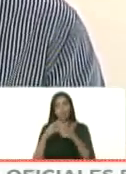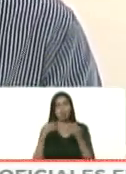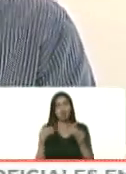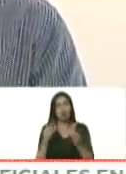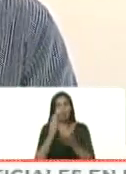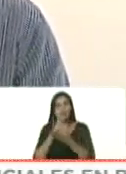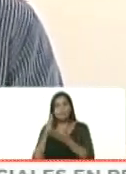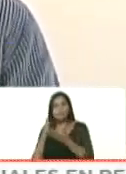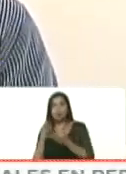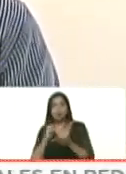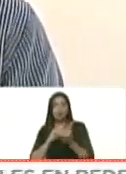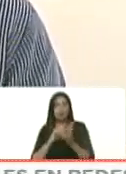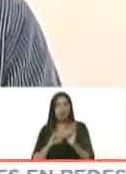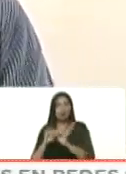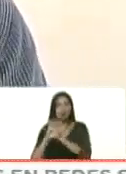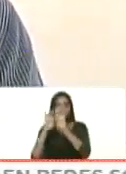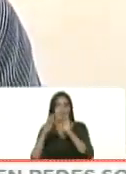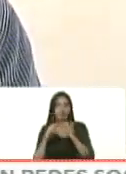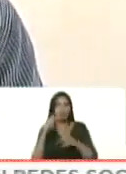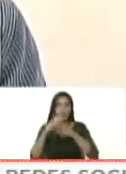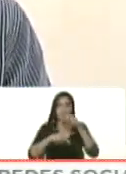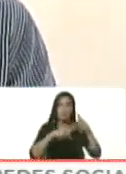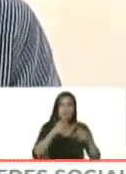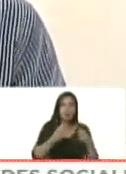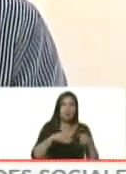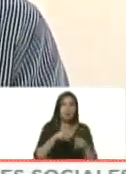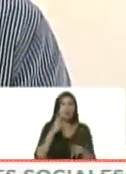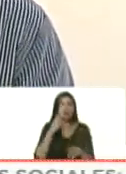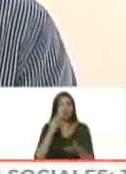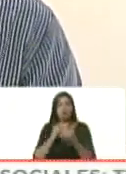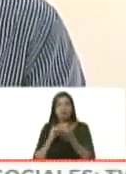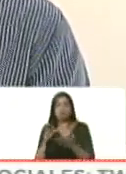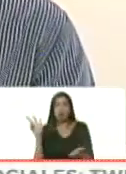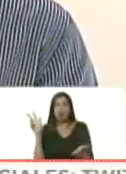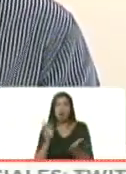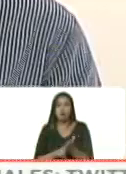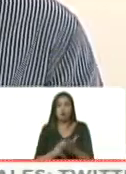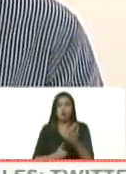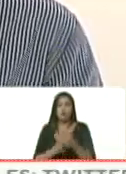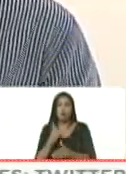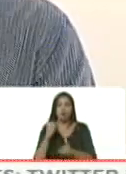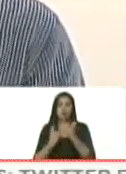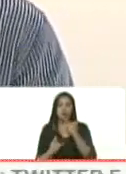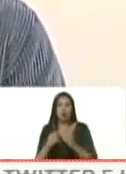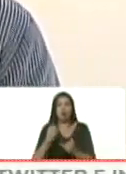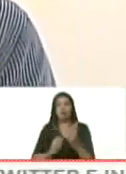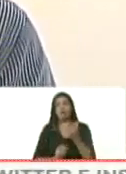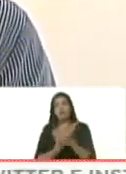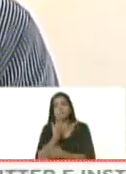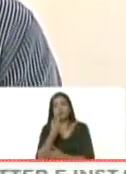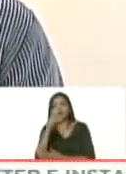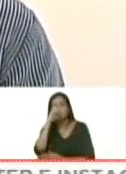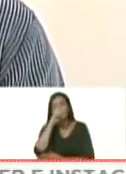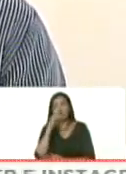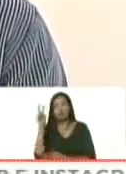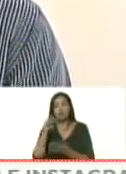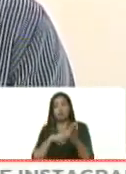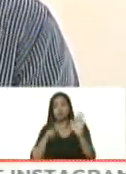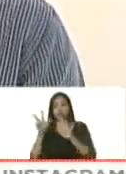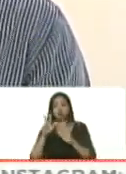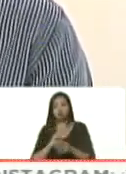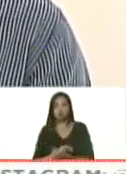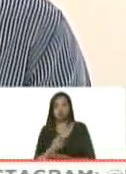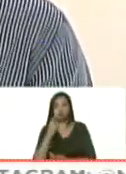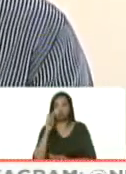pautas establecidas para el proceso, se refiere a unas pautas aprobadas a finales de mayo de este año 2018, y